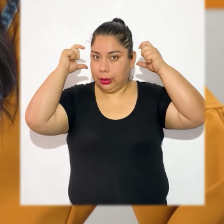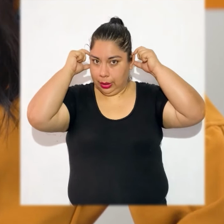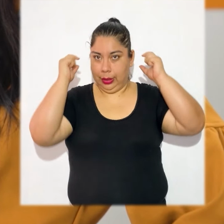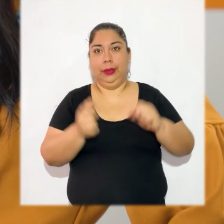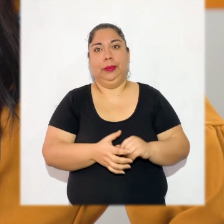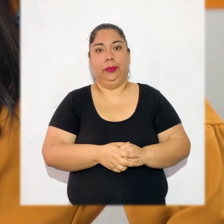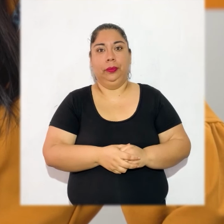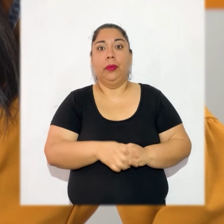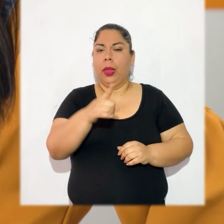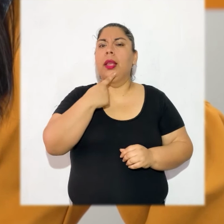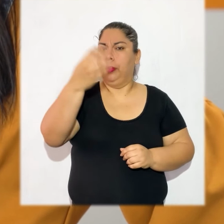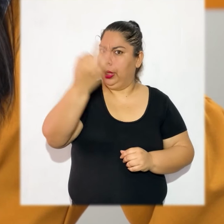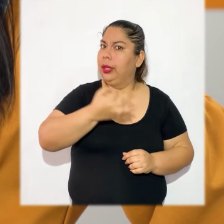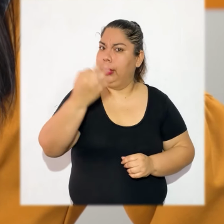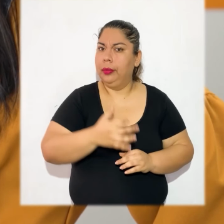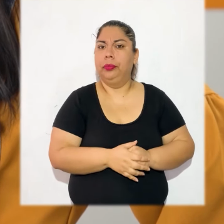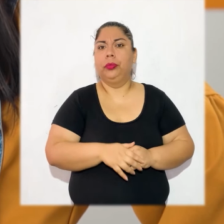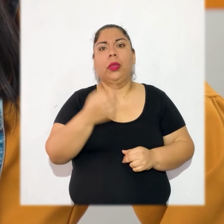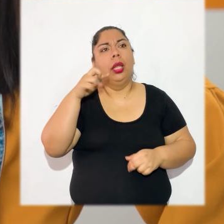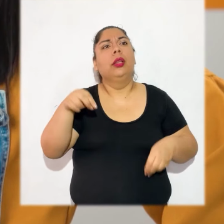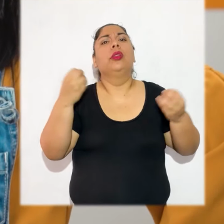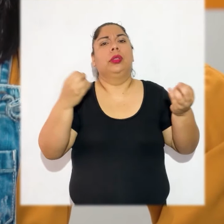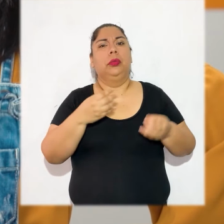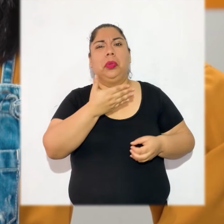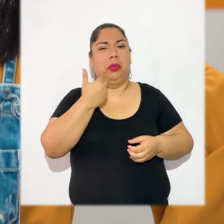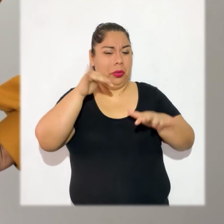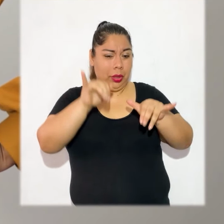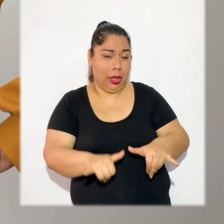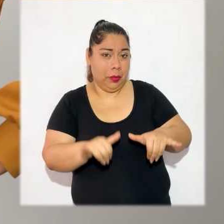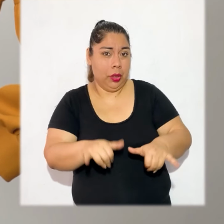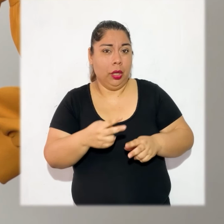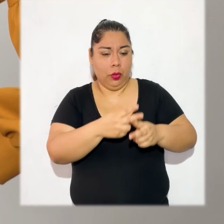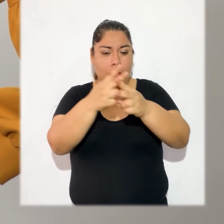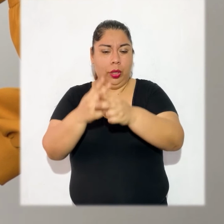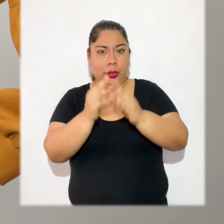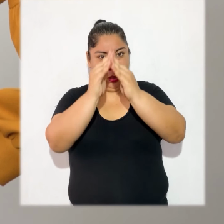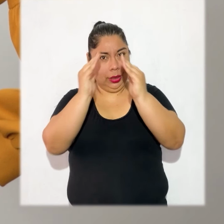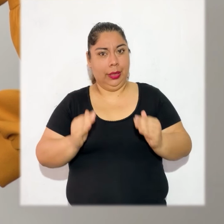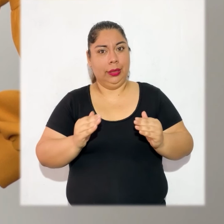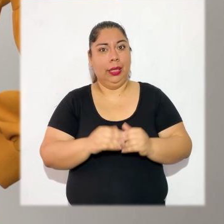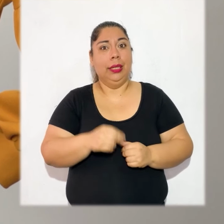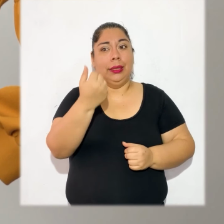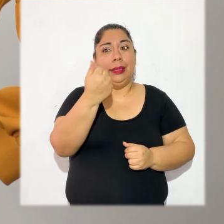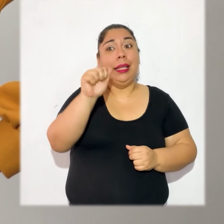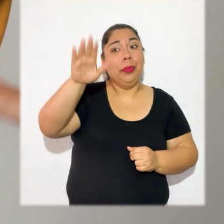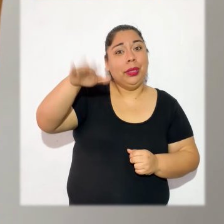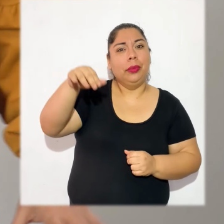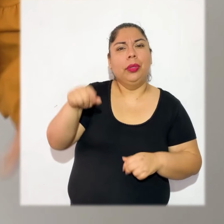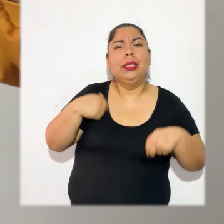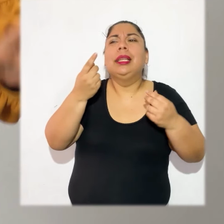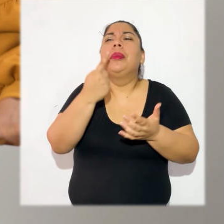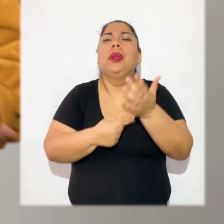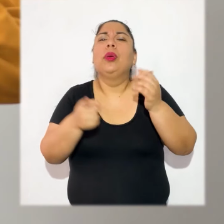Es verdad. Mejor nos quedamos todos a cuidarnos en la casa. Sammy, enséñame ese juego que te enseñó a papá.